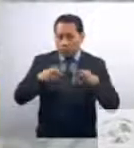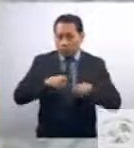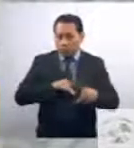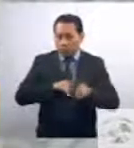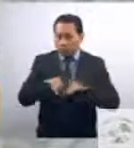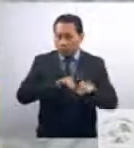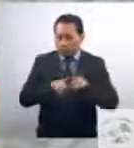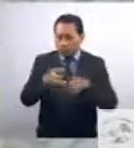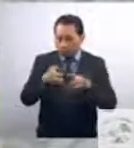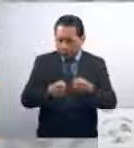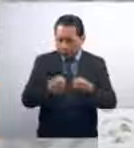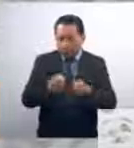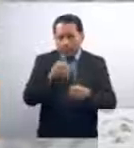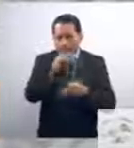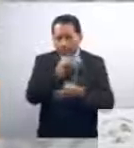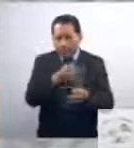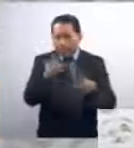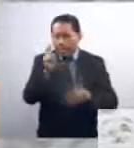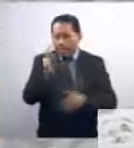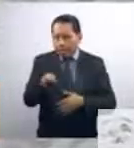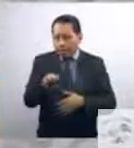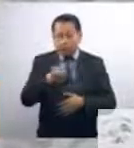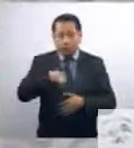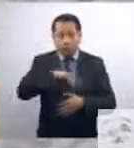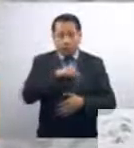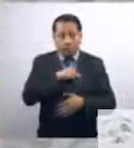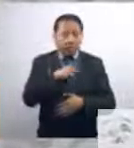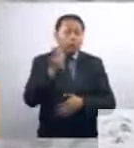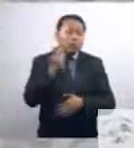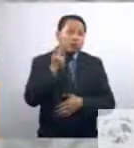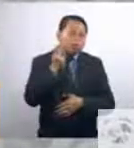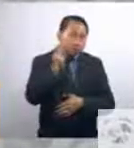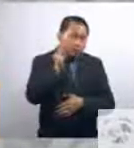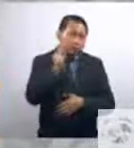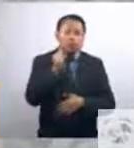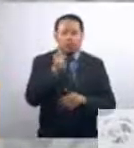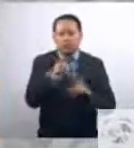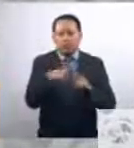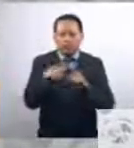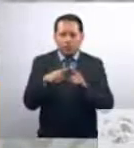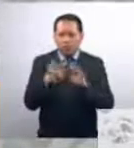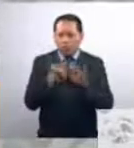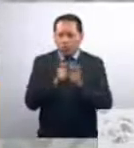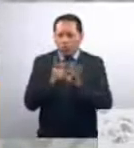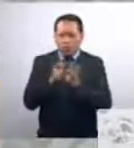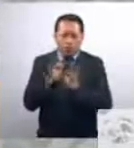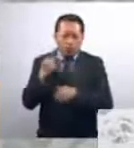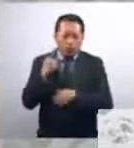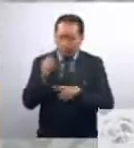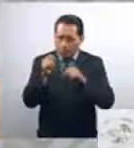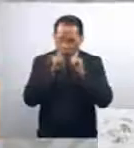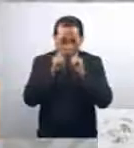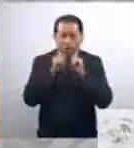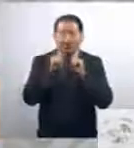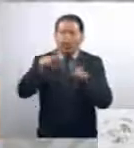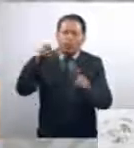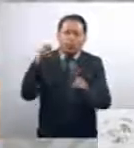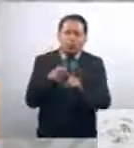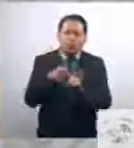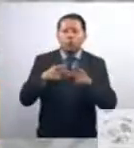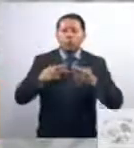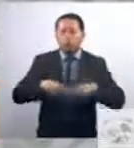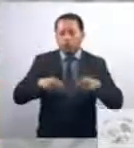demos un mensaje de que los legisladores, sin importar colores, estemos por defender lo justo y los derechos de los mexicanos y